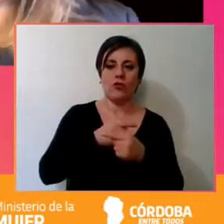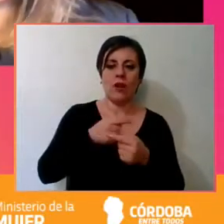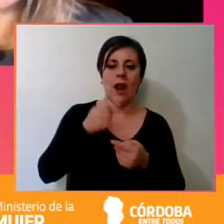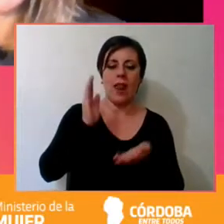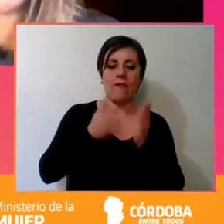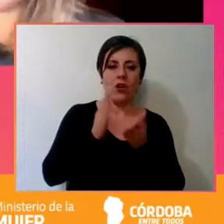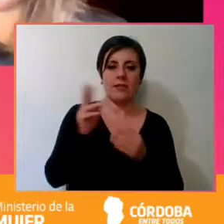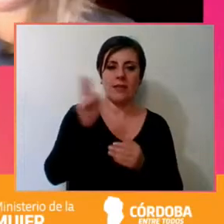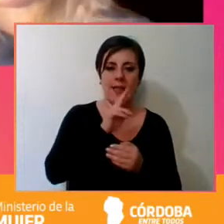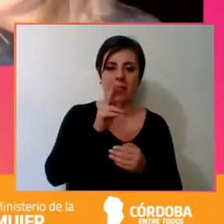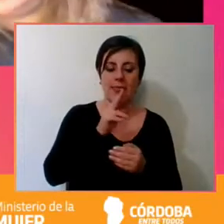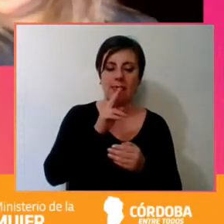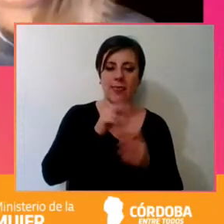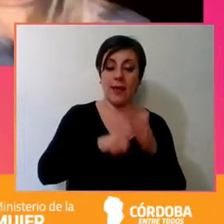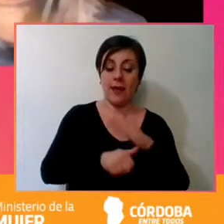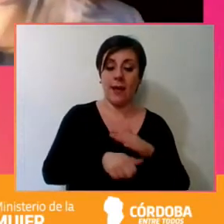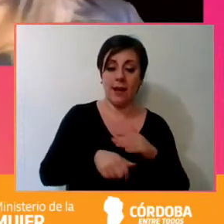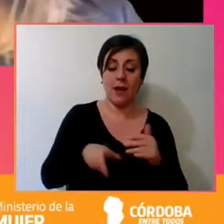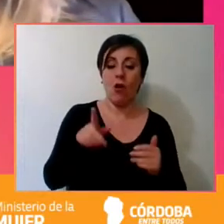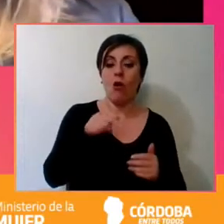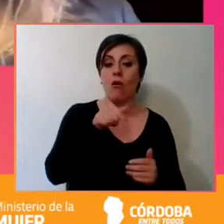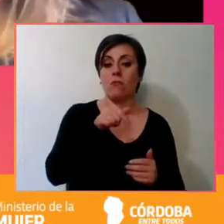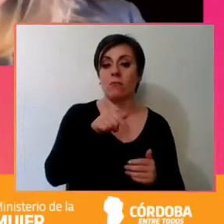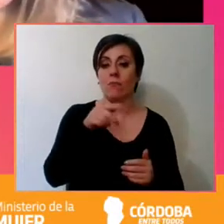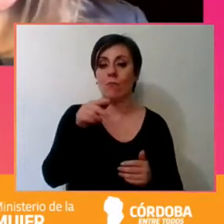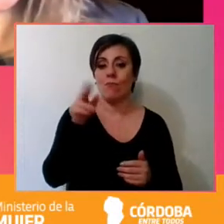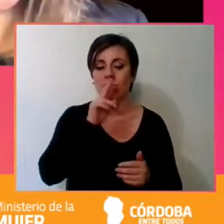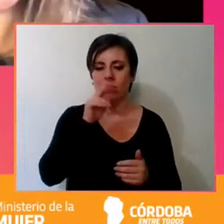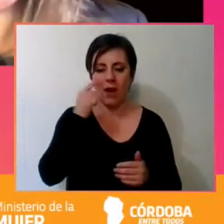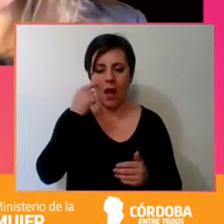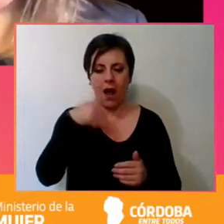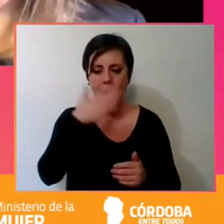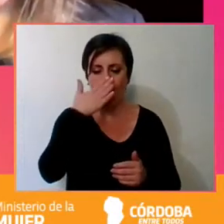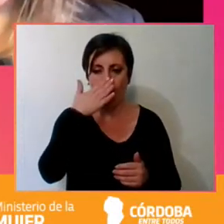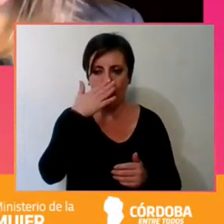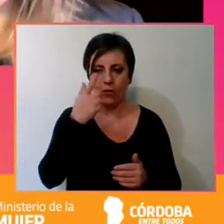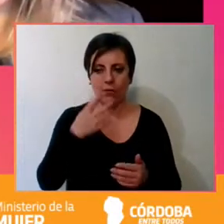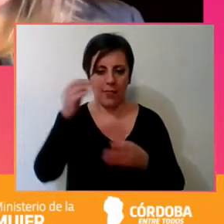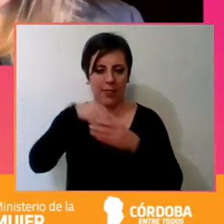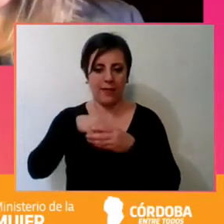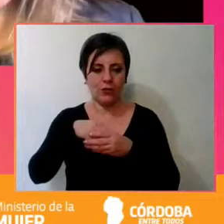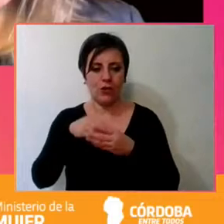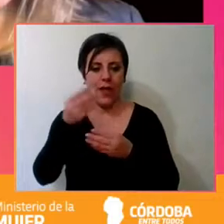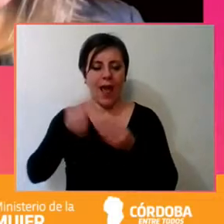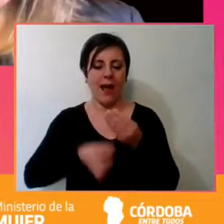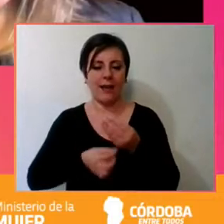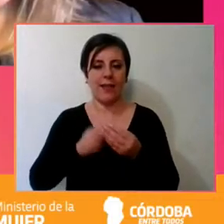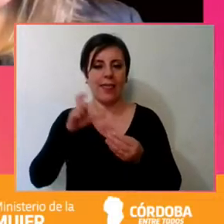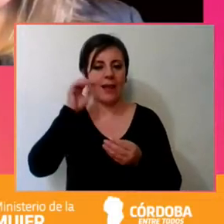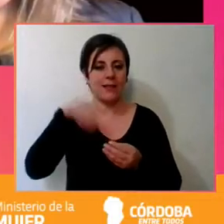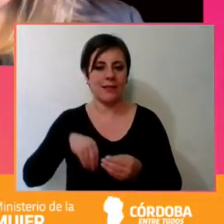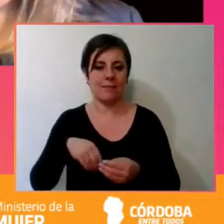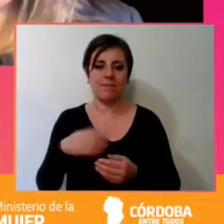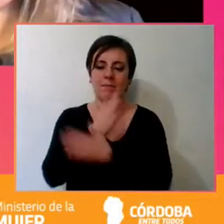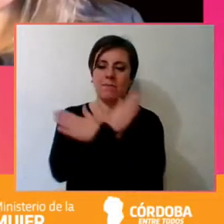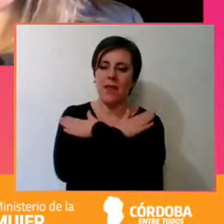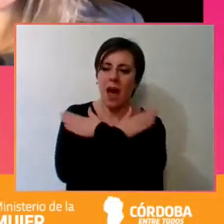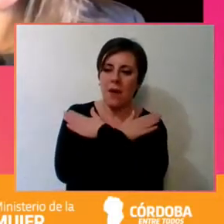desde la provincia de Córdoba, que lo hayan puesto en la agenda de la CIM. Muchísimas gracias, un fuerte